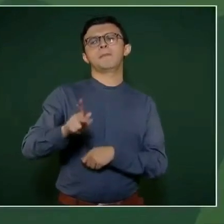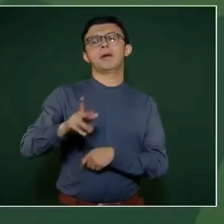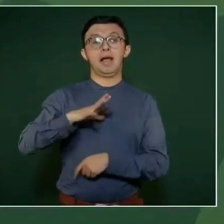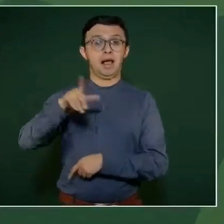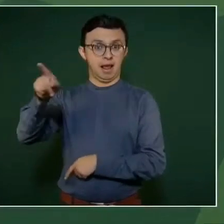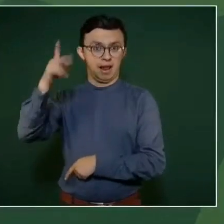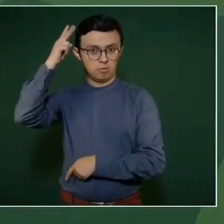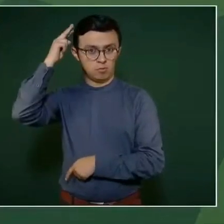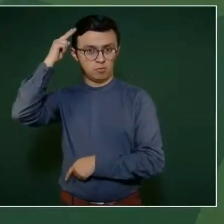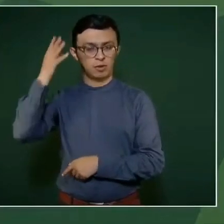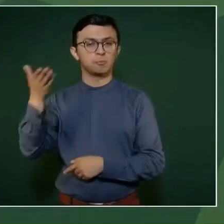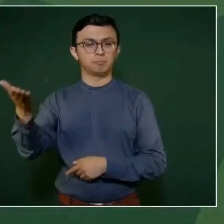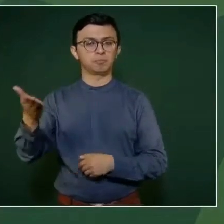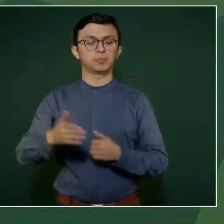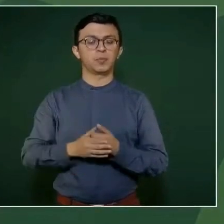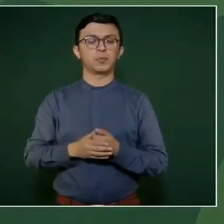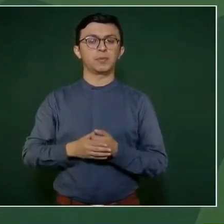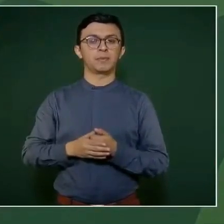Entonces,